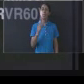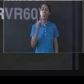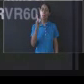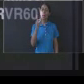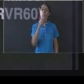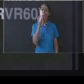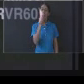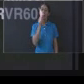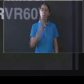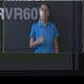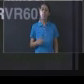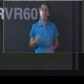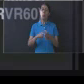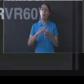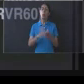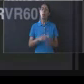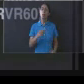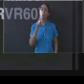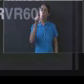amargamente.